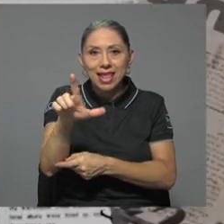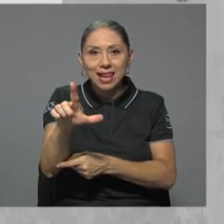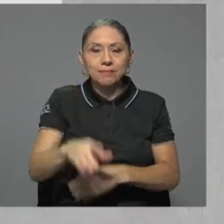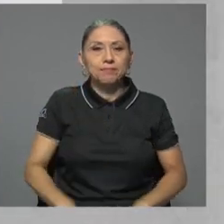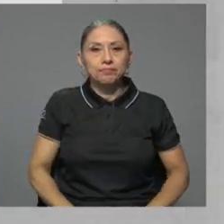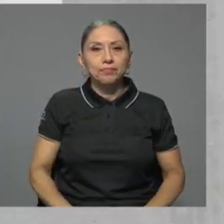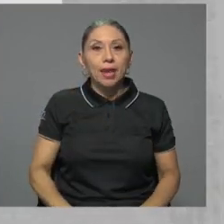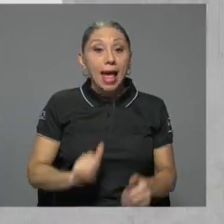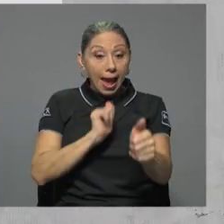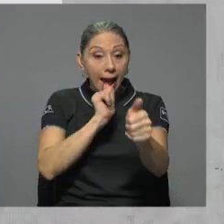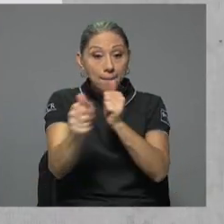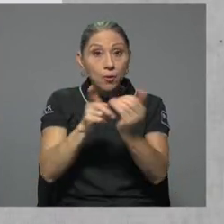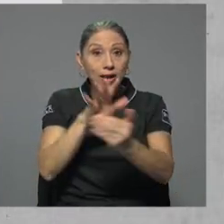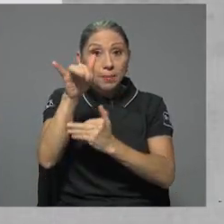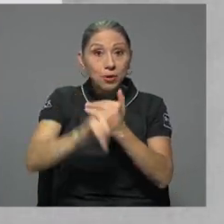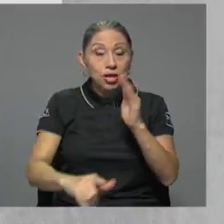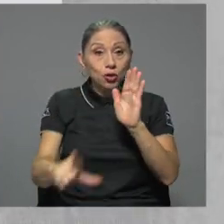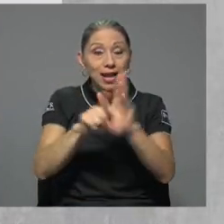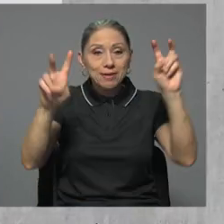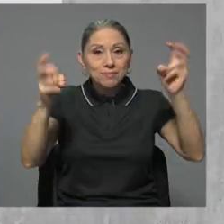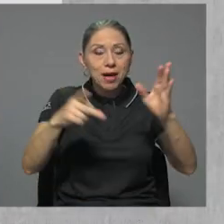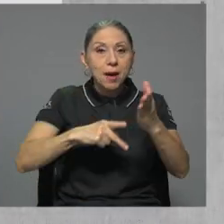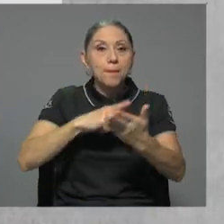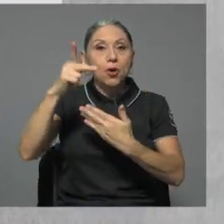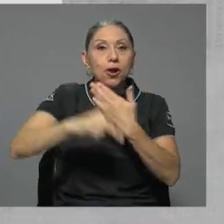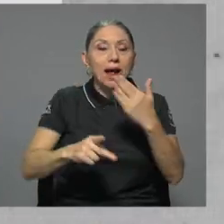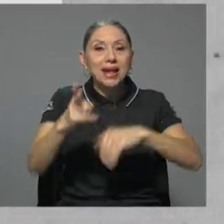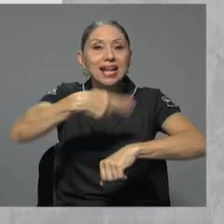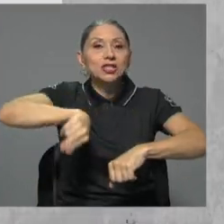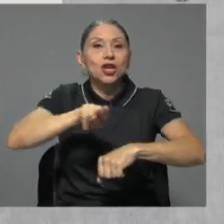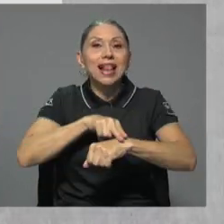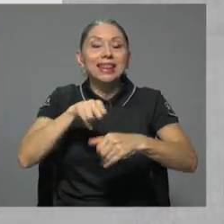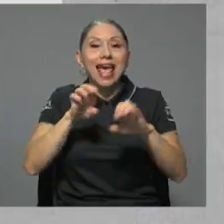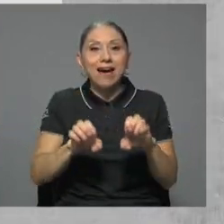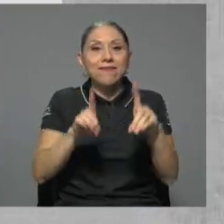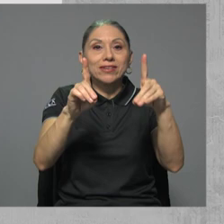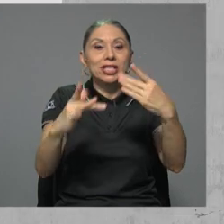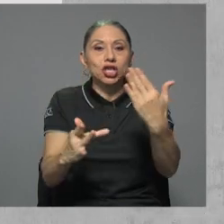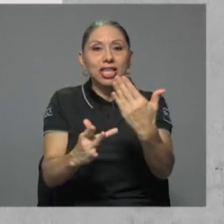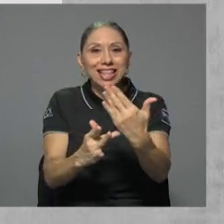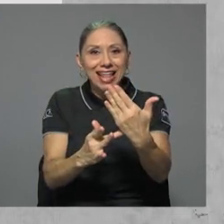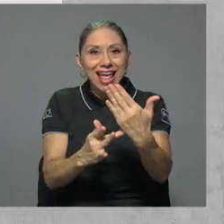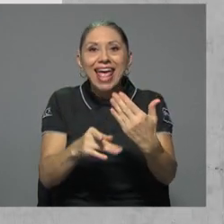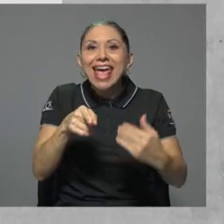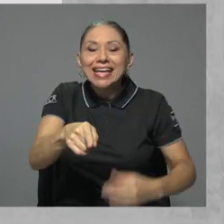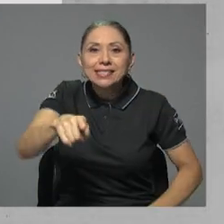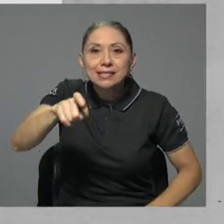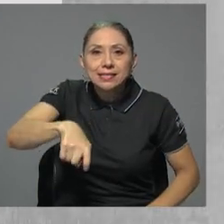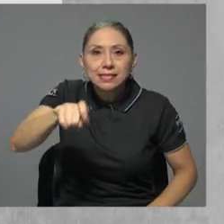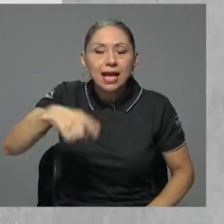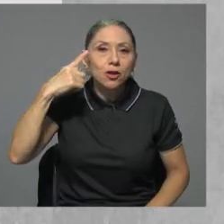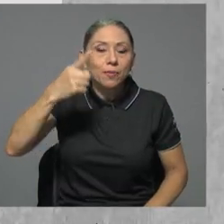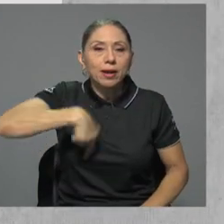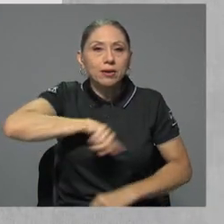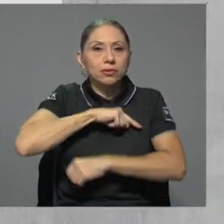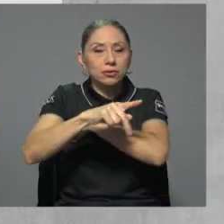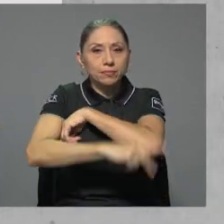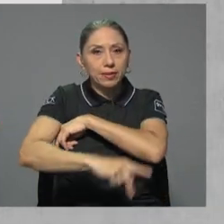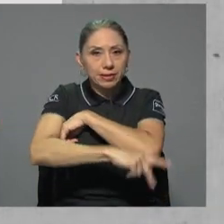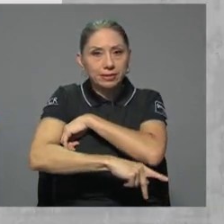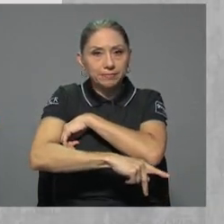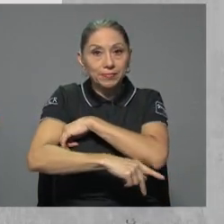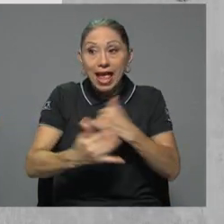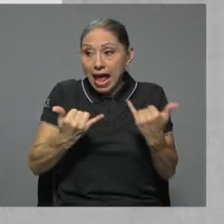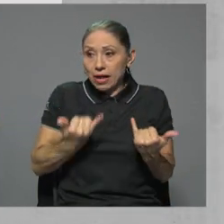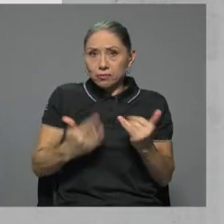aprobar el proyecto de ley programa nacional de alfabetización digital es definitivamente necesario para nuestro país según la